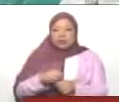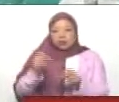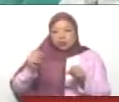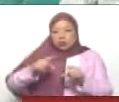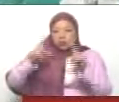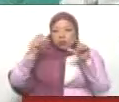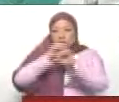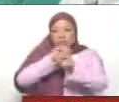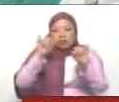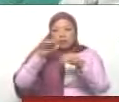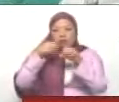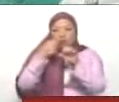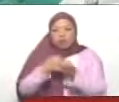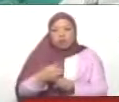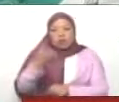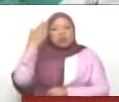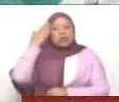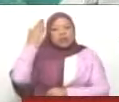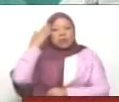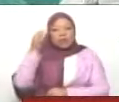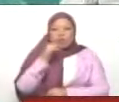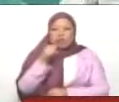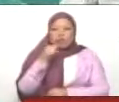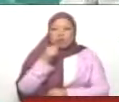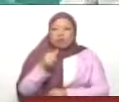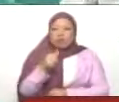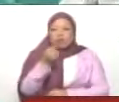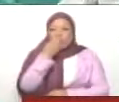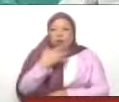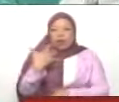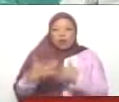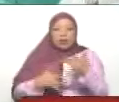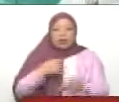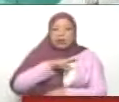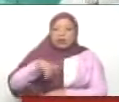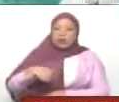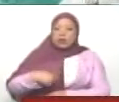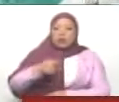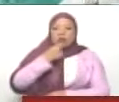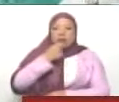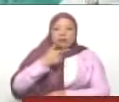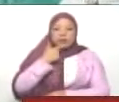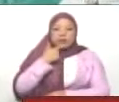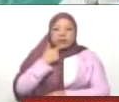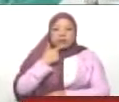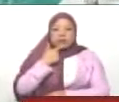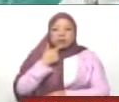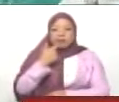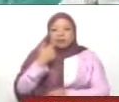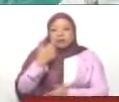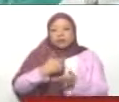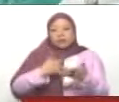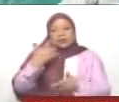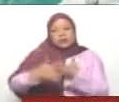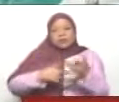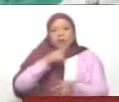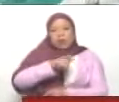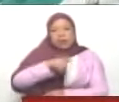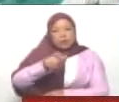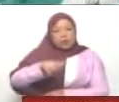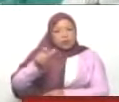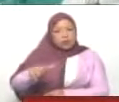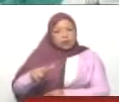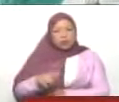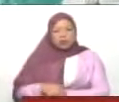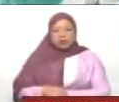sorprendido totalmente, yo no esperé, yo sabía que se iba a hacer un buen censo, pero no pensé que iba a ir tanta gente. Bueno,